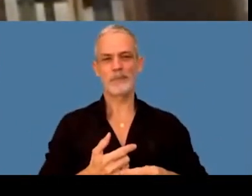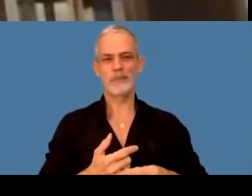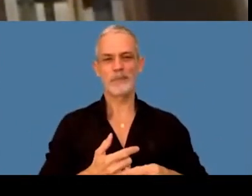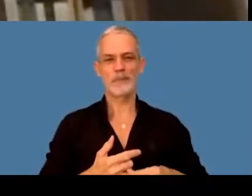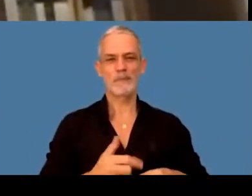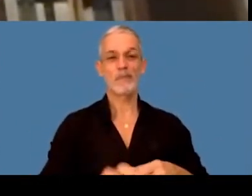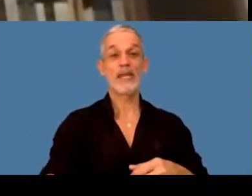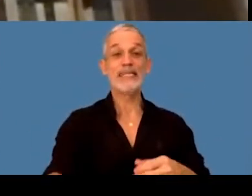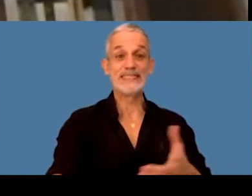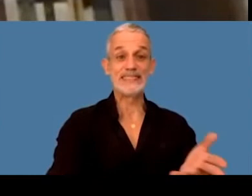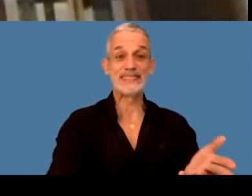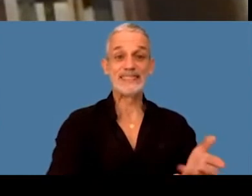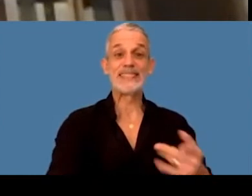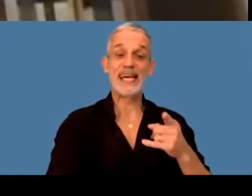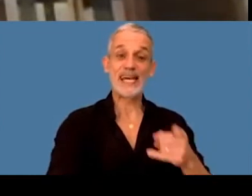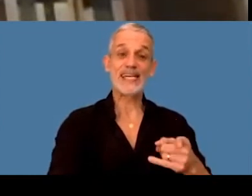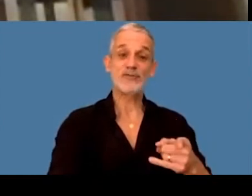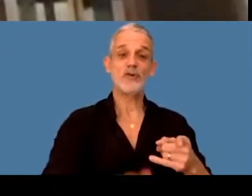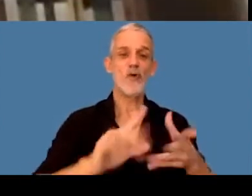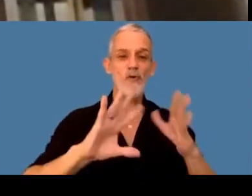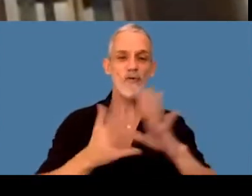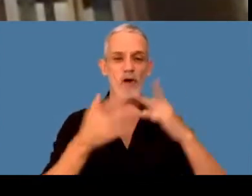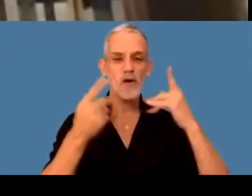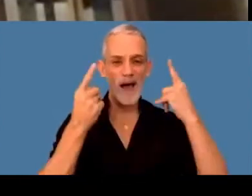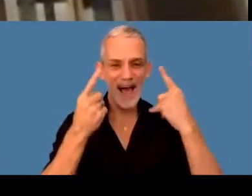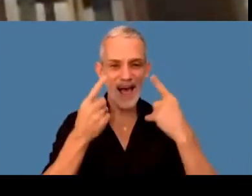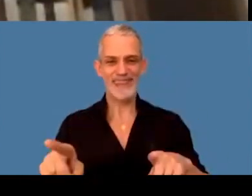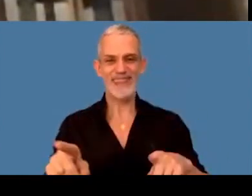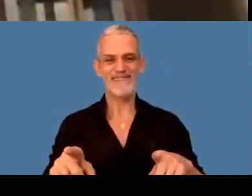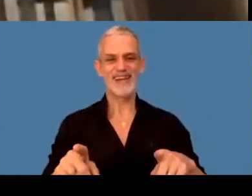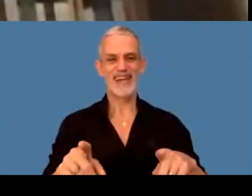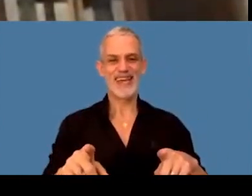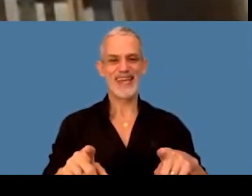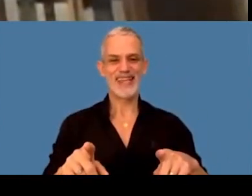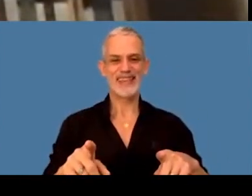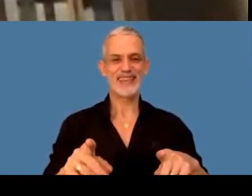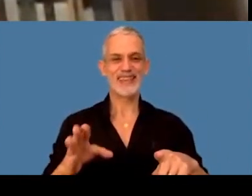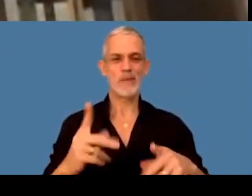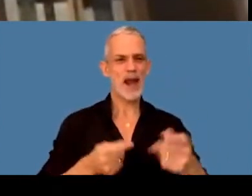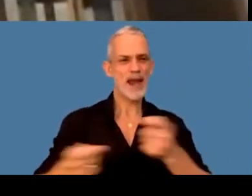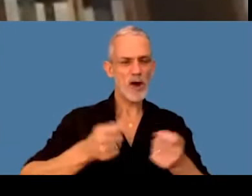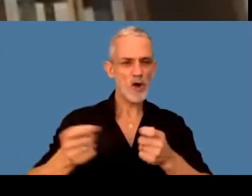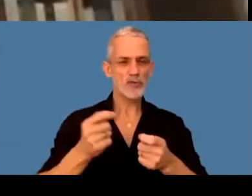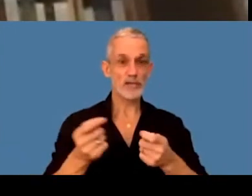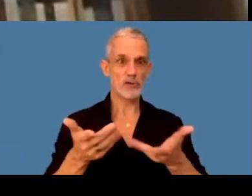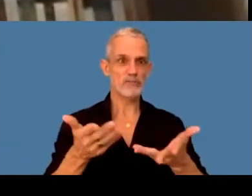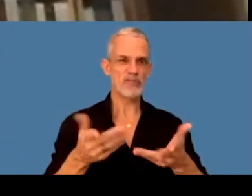Y eso implica otra forma de negociación, un desaliento de la negociación, una caída de la negociación